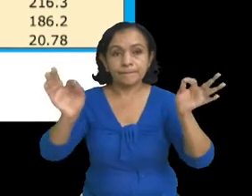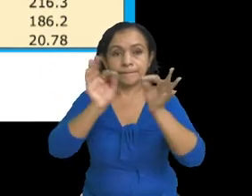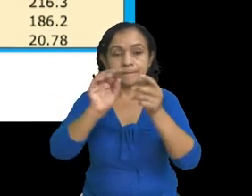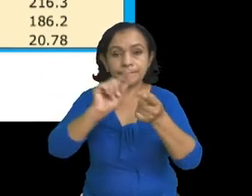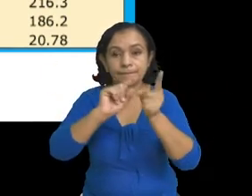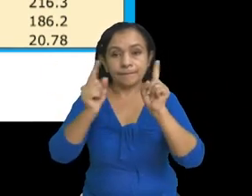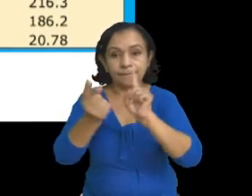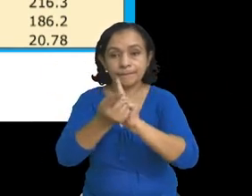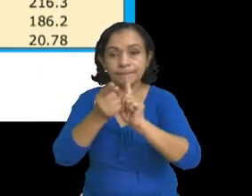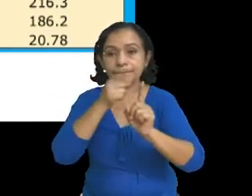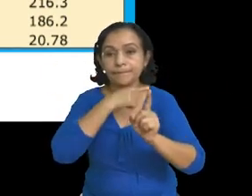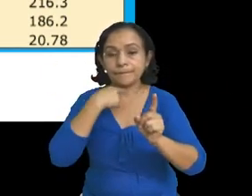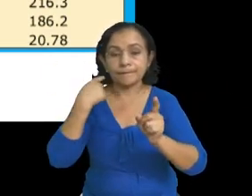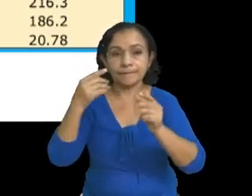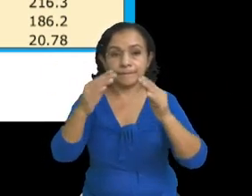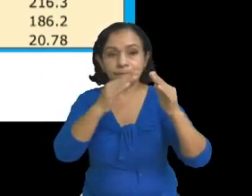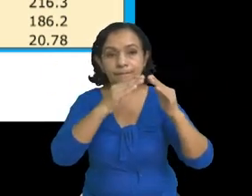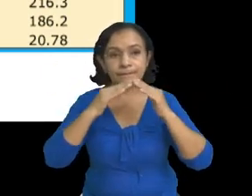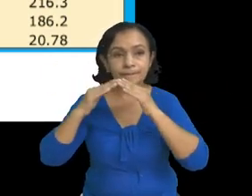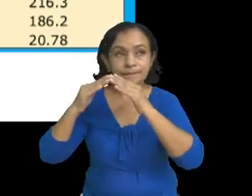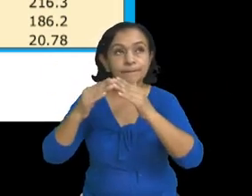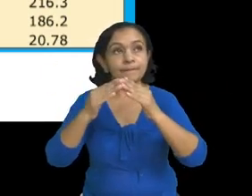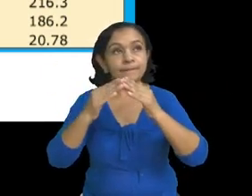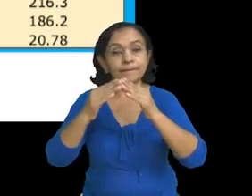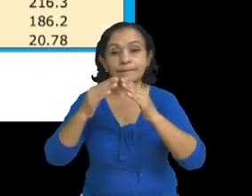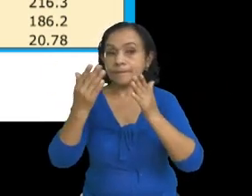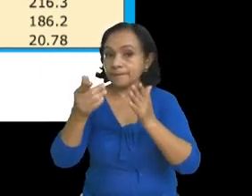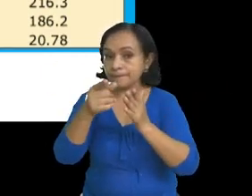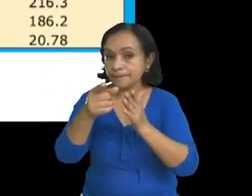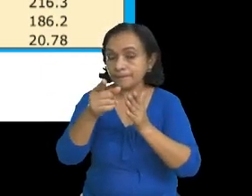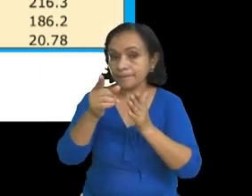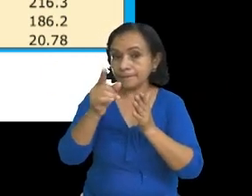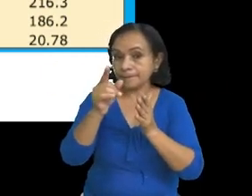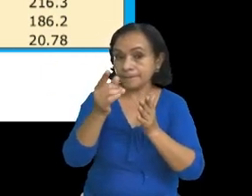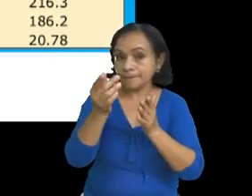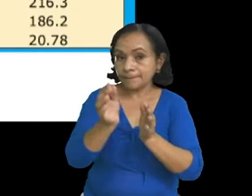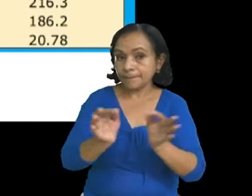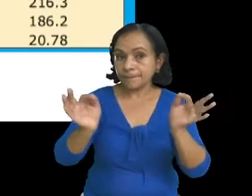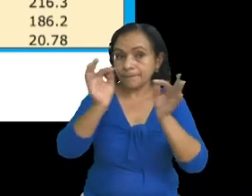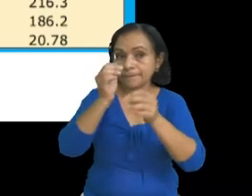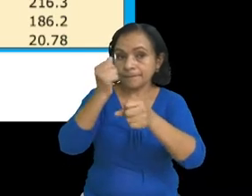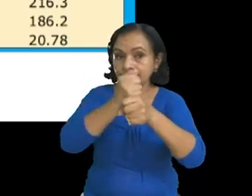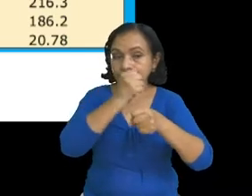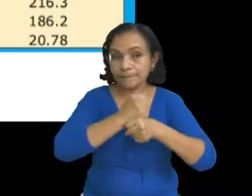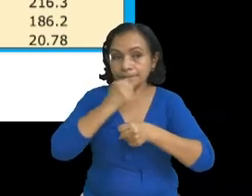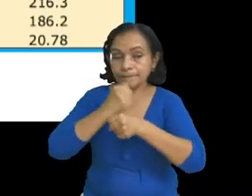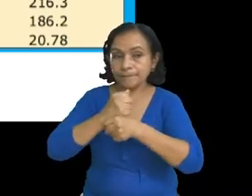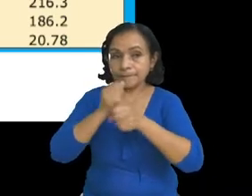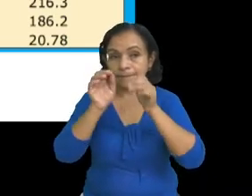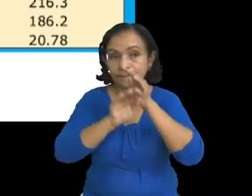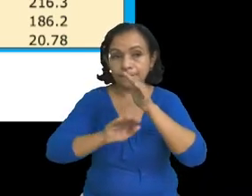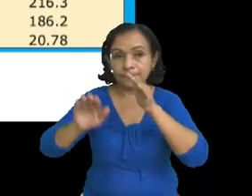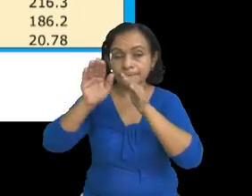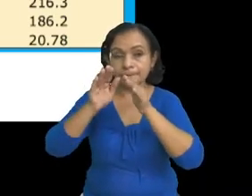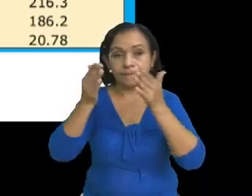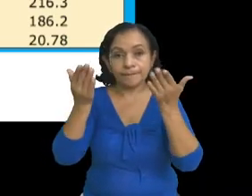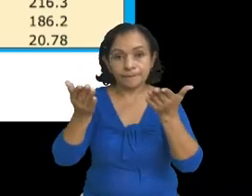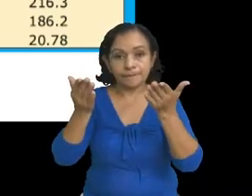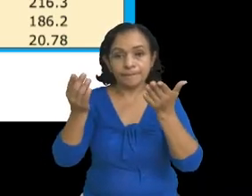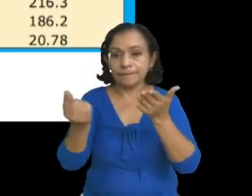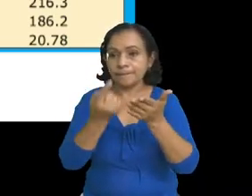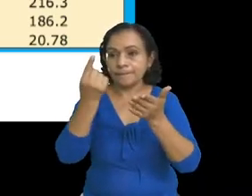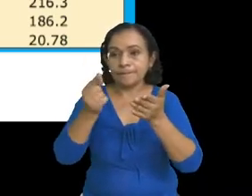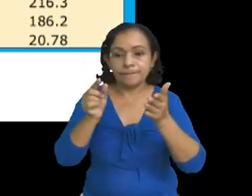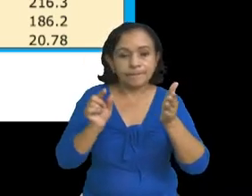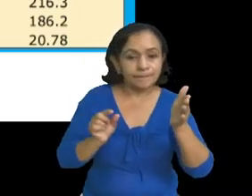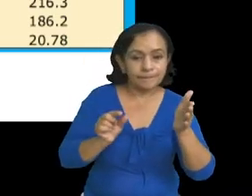realidad de las comunidades. Y también ese factor que han contemplado ustedes, sin duda alguna, muy estratégico, directamente la instalación para que solo